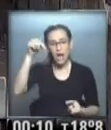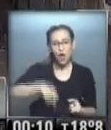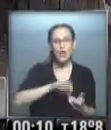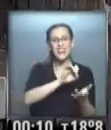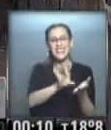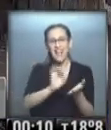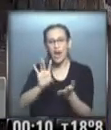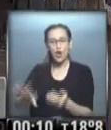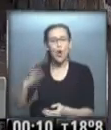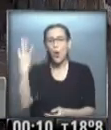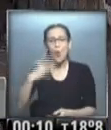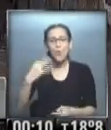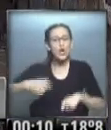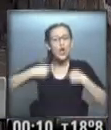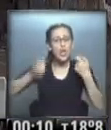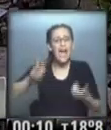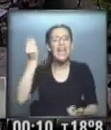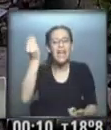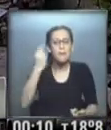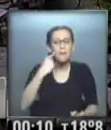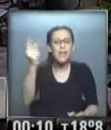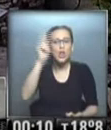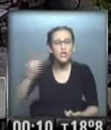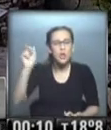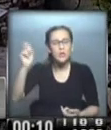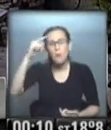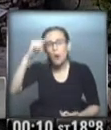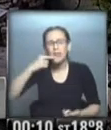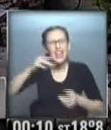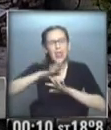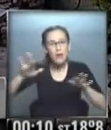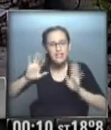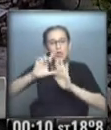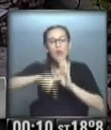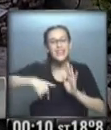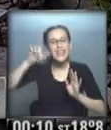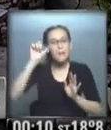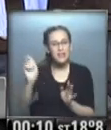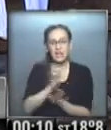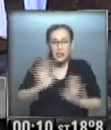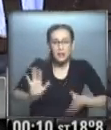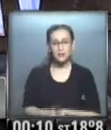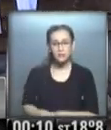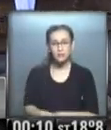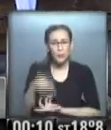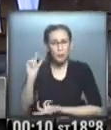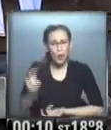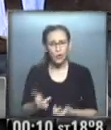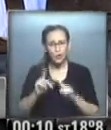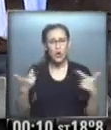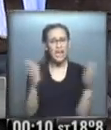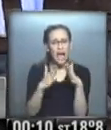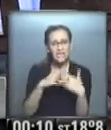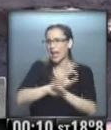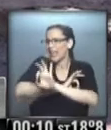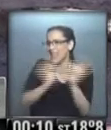le ofrecieron fueron 1.200 pesos por mes durante 10 meses. Eso es todo lo que ofreció. No hay vivienda, no hay